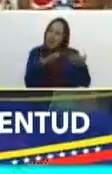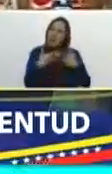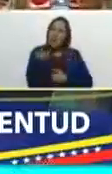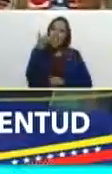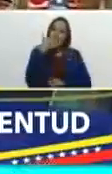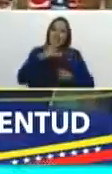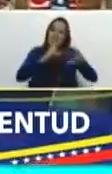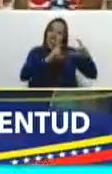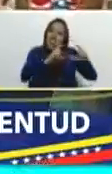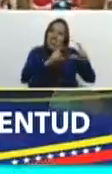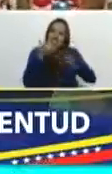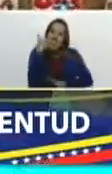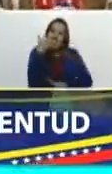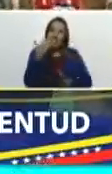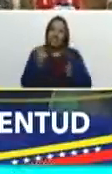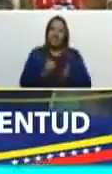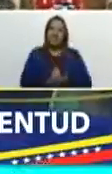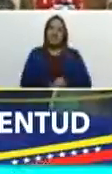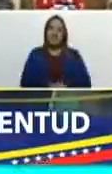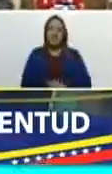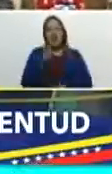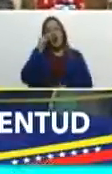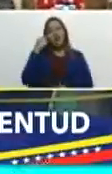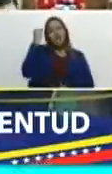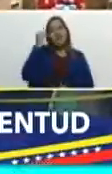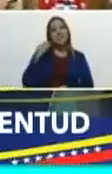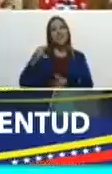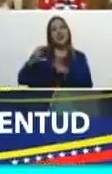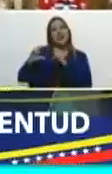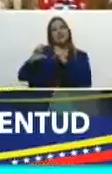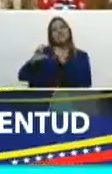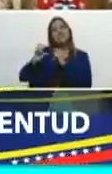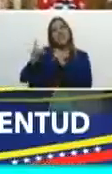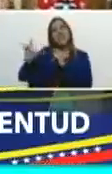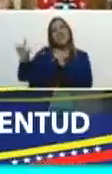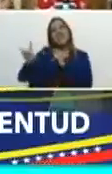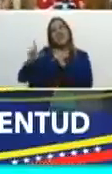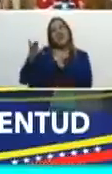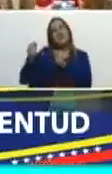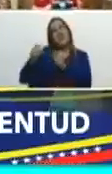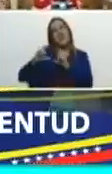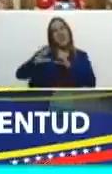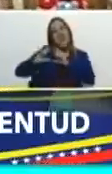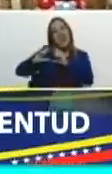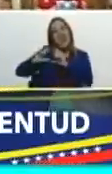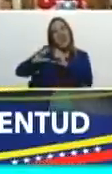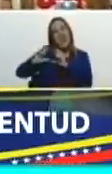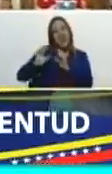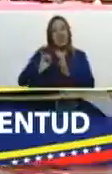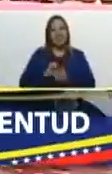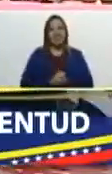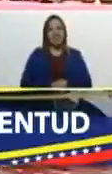teléfono, Escalona. Y él creía que le estaba diciendo, te quiero mucho, Escalona.